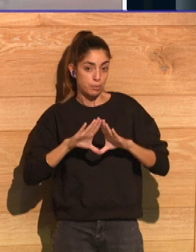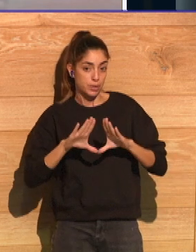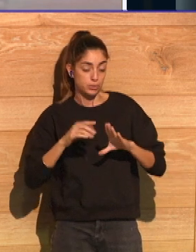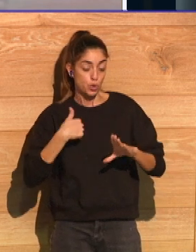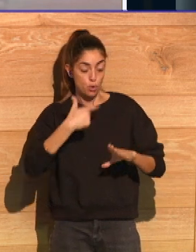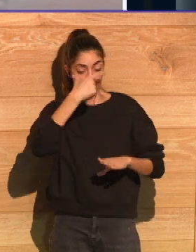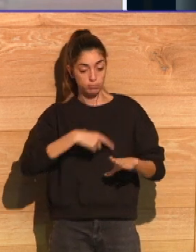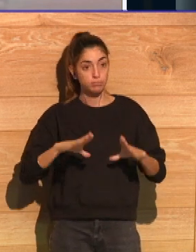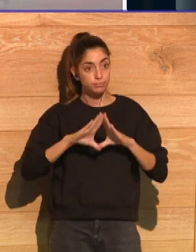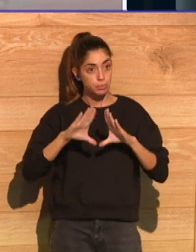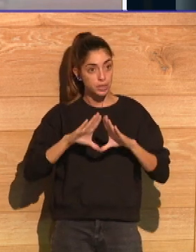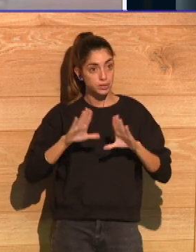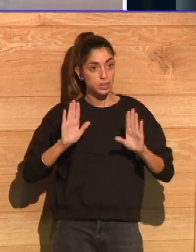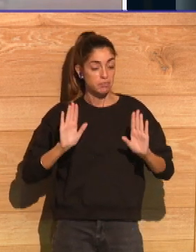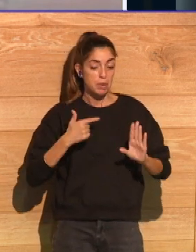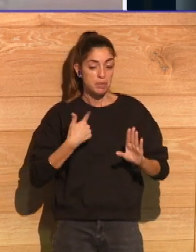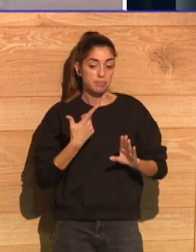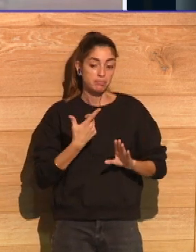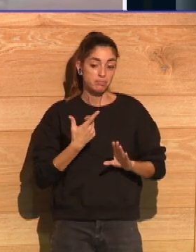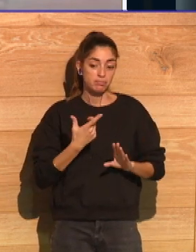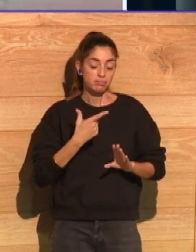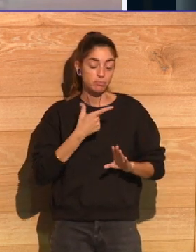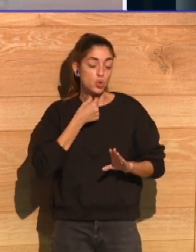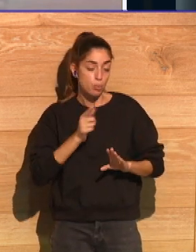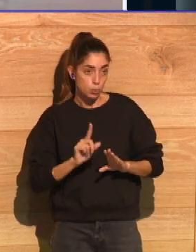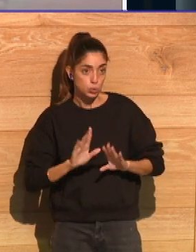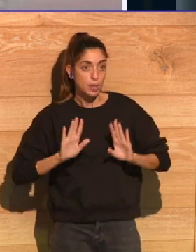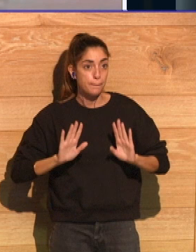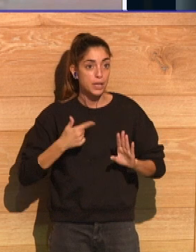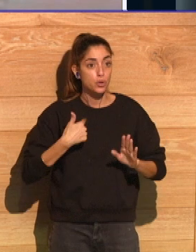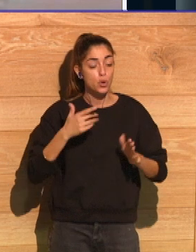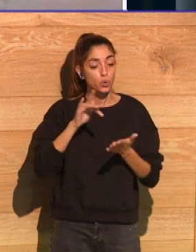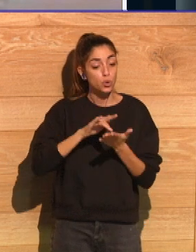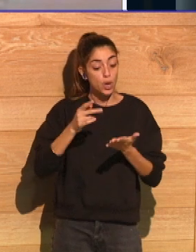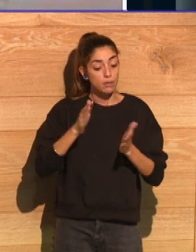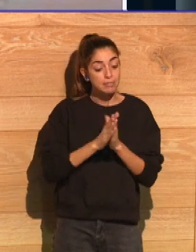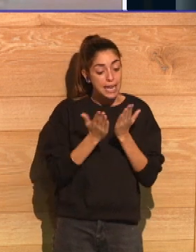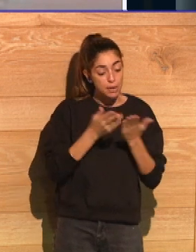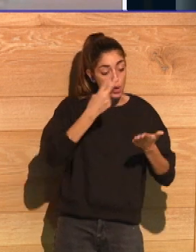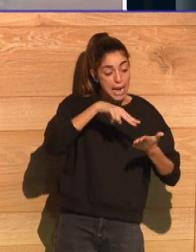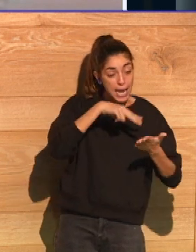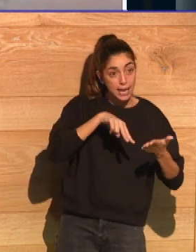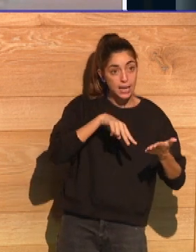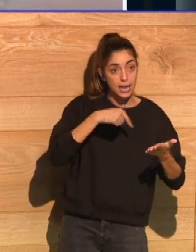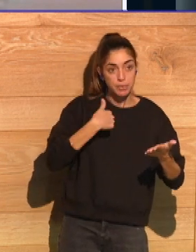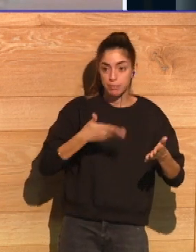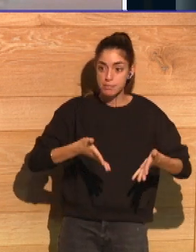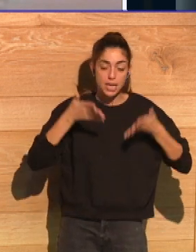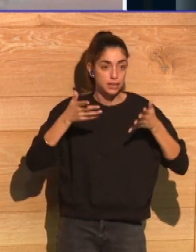obra. Pero este libro que leí en aquel momento sí que me ha encantado